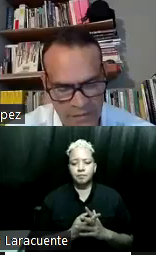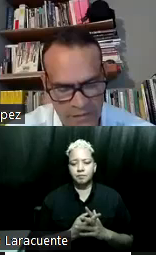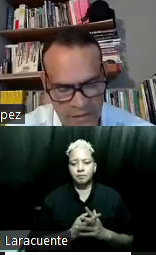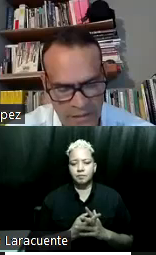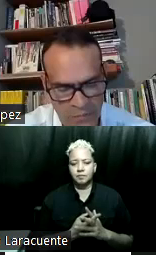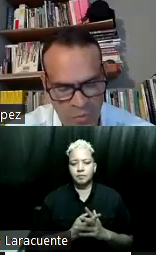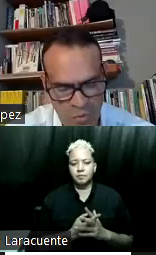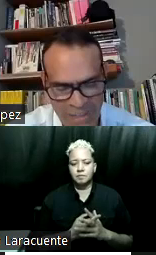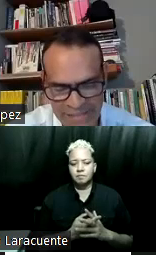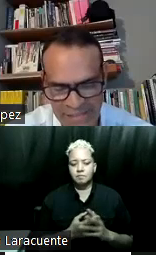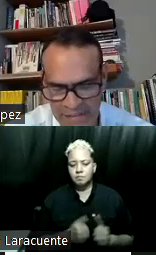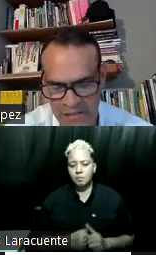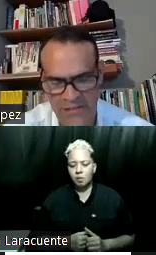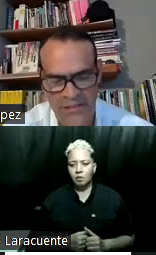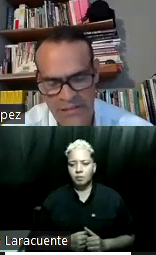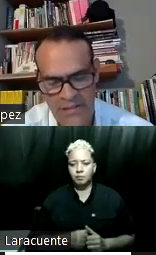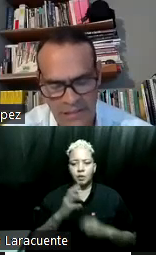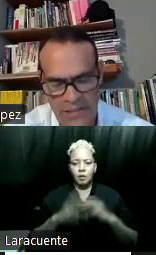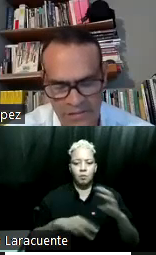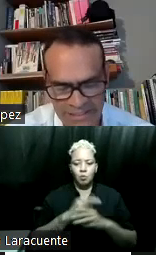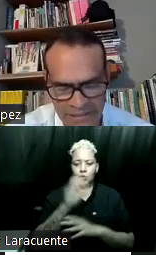que el mundo básquet